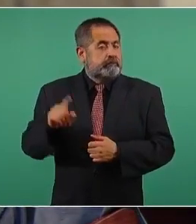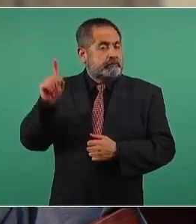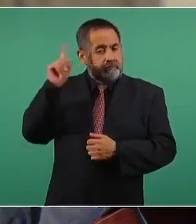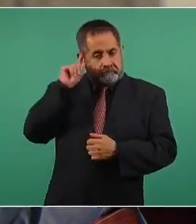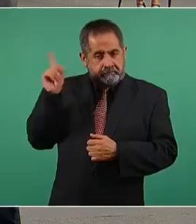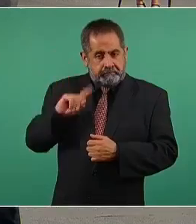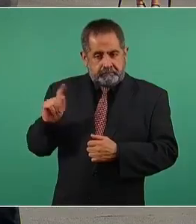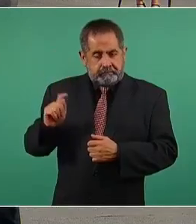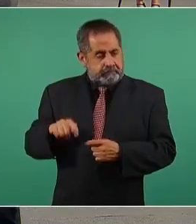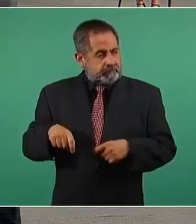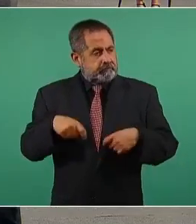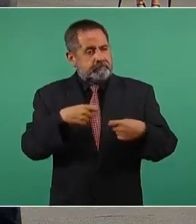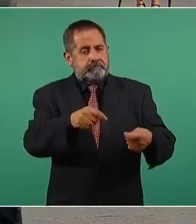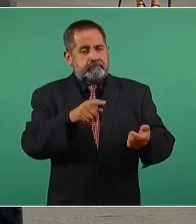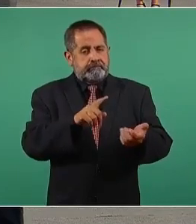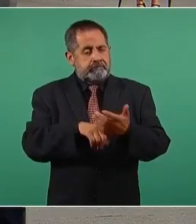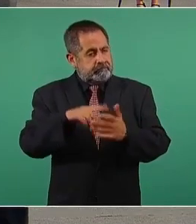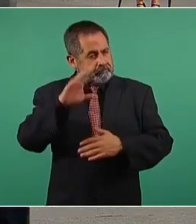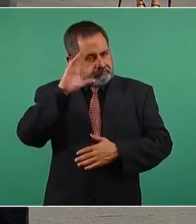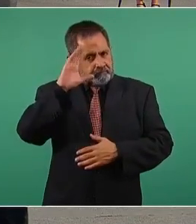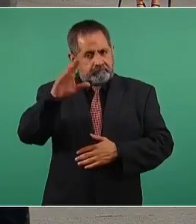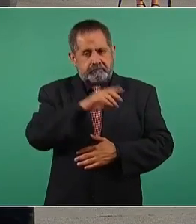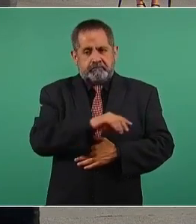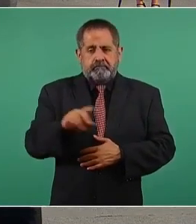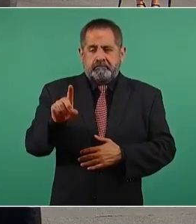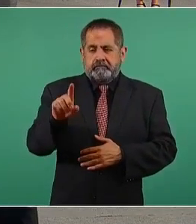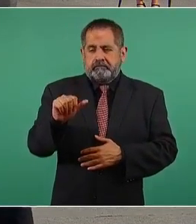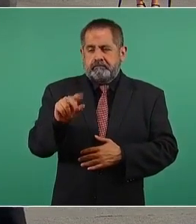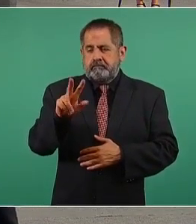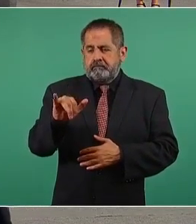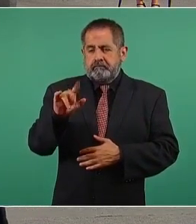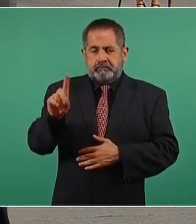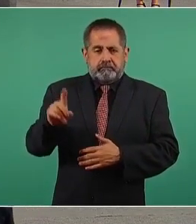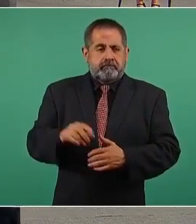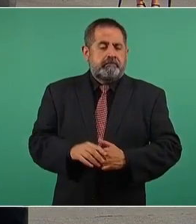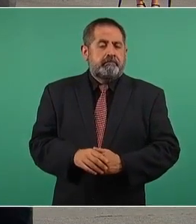Zacatecas, un saludo a David.